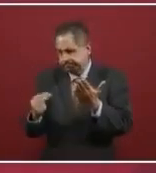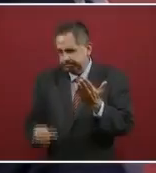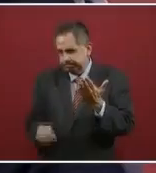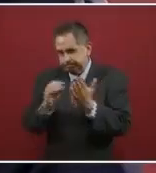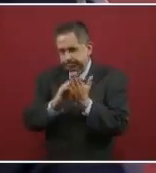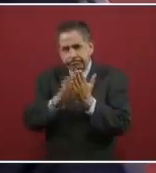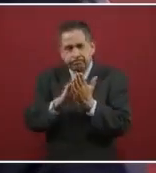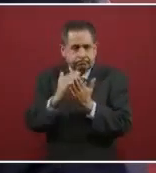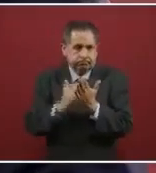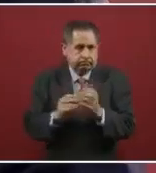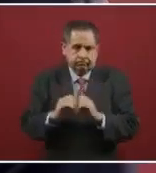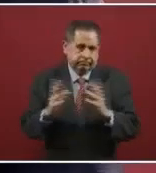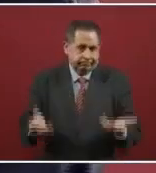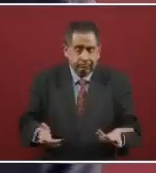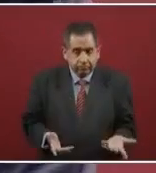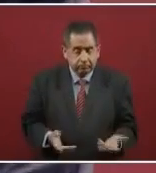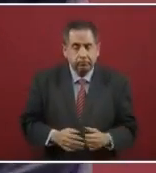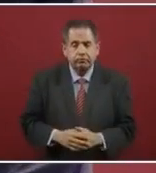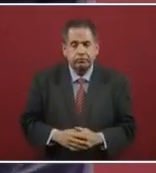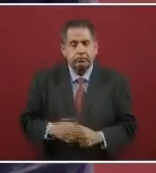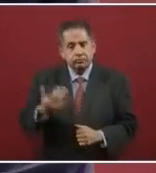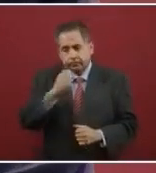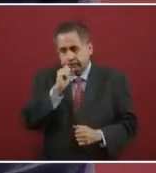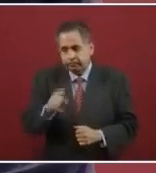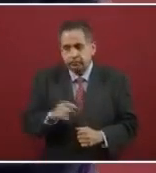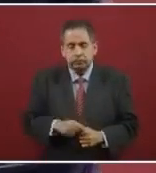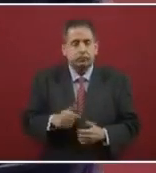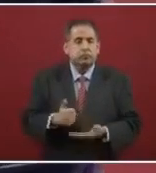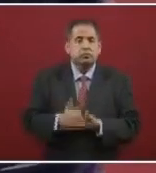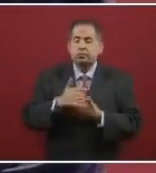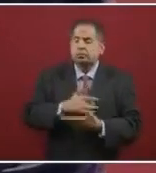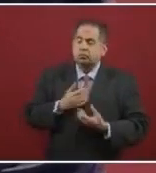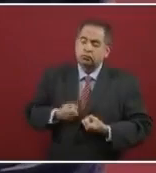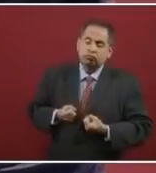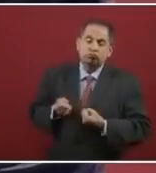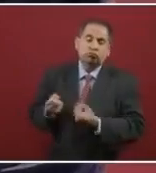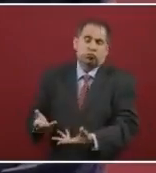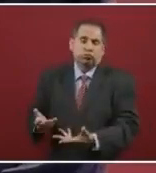este registro, y ayuda humanitaria,